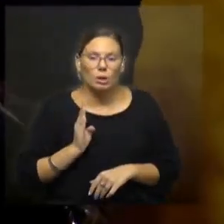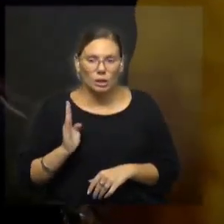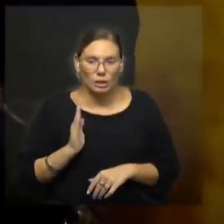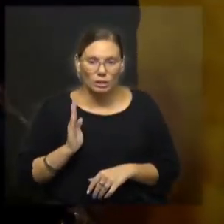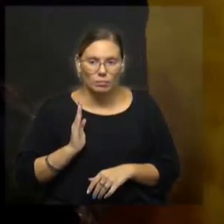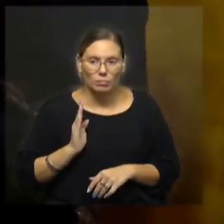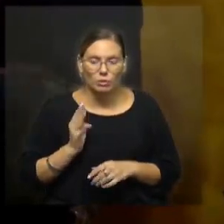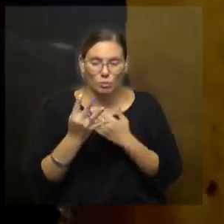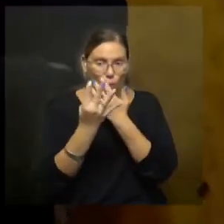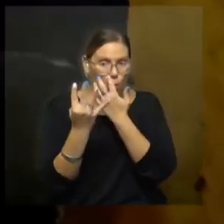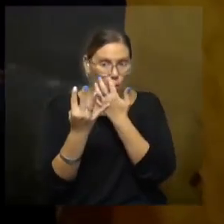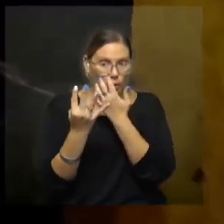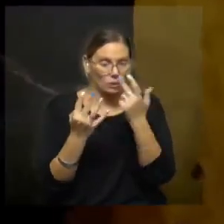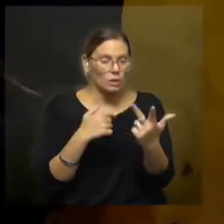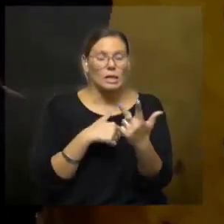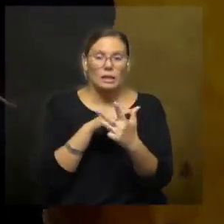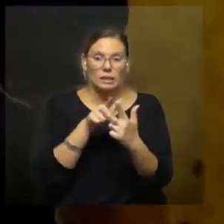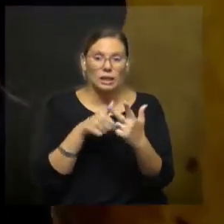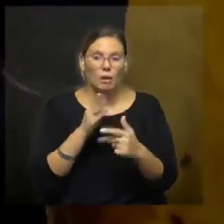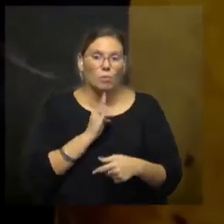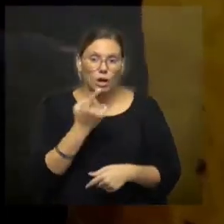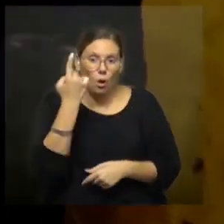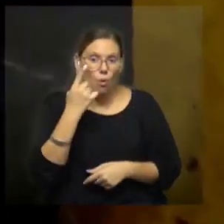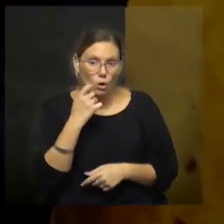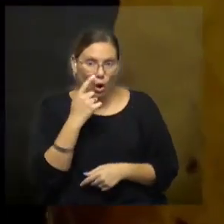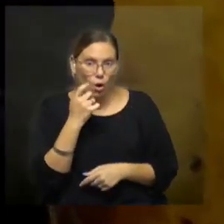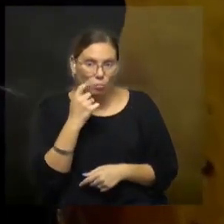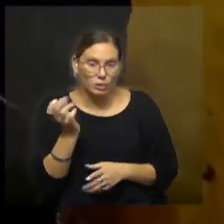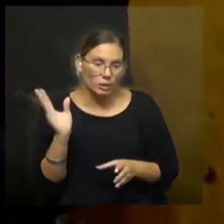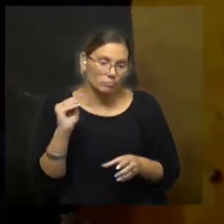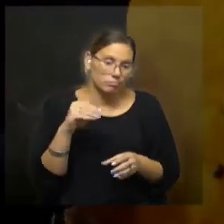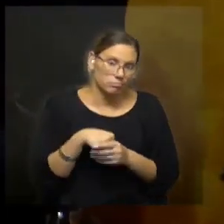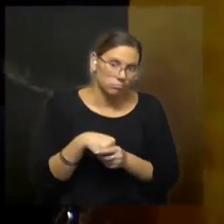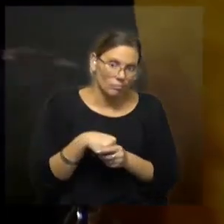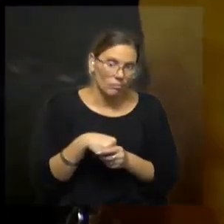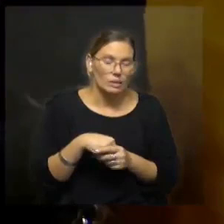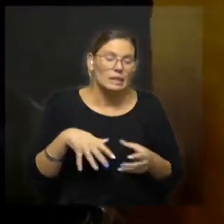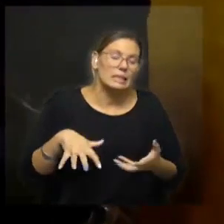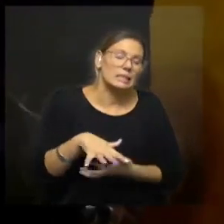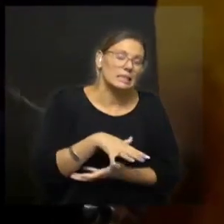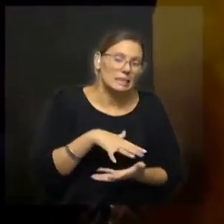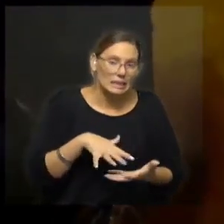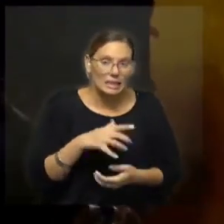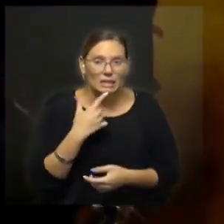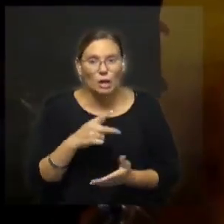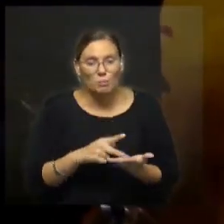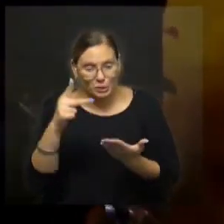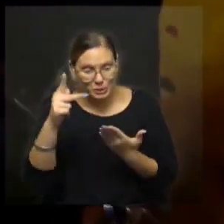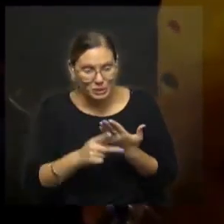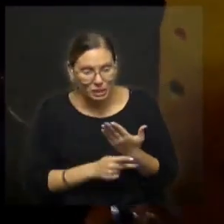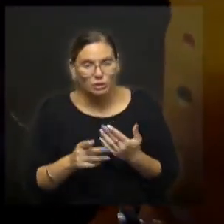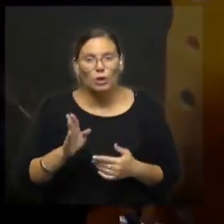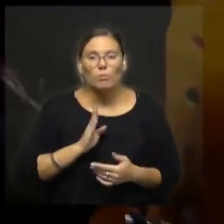que somos un cuarteto donde somos tres mujeres y un hombre que se metió en todo este lío de, bueno, estar en el proyecto